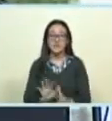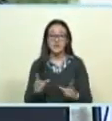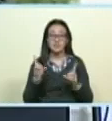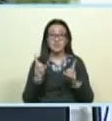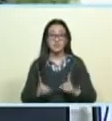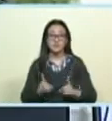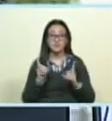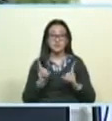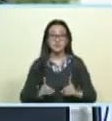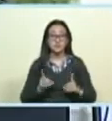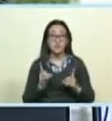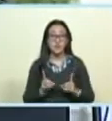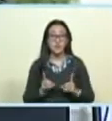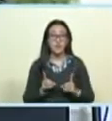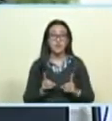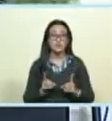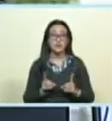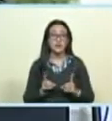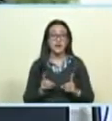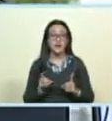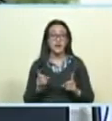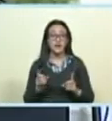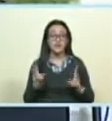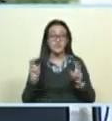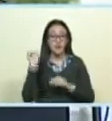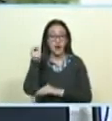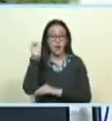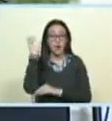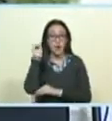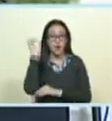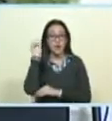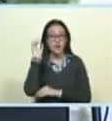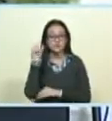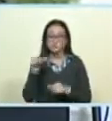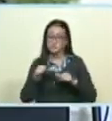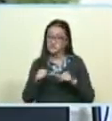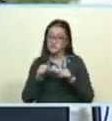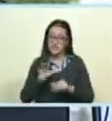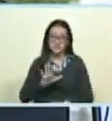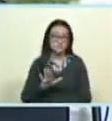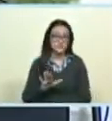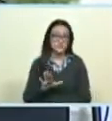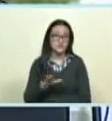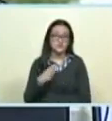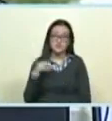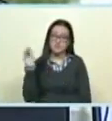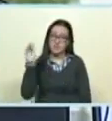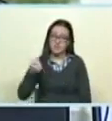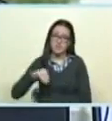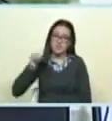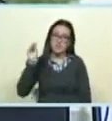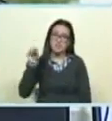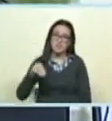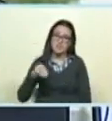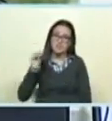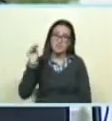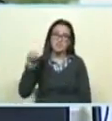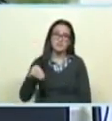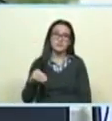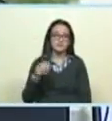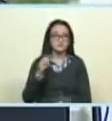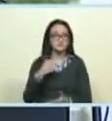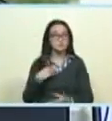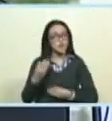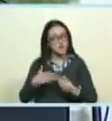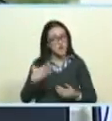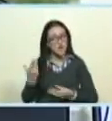decisiones que tienen que ver con el Congreso. Y hay que seguir así. Yo les he dicho muchas veces, y quiero que lo